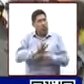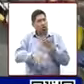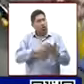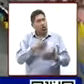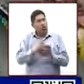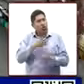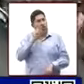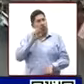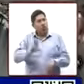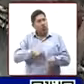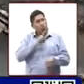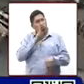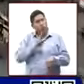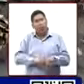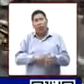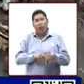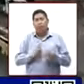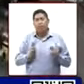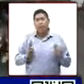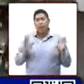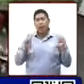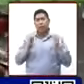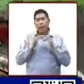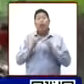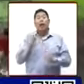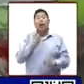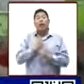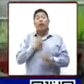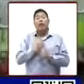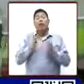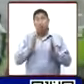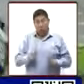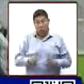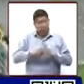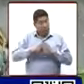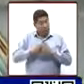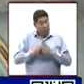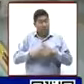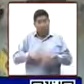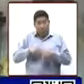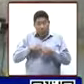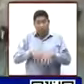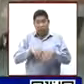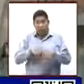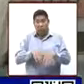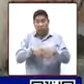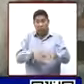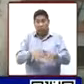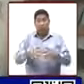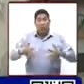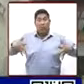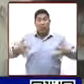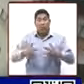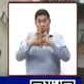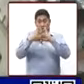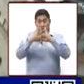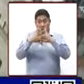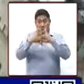normalidad al municipio paseño. Recordemos que los trabajadores han iniciado sus movilizaciones, los bloqueos en el centro paseño